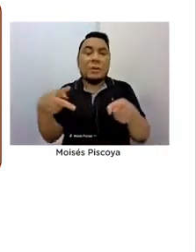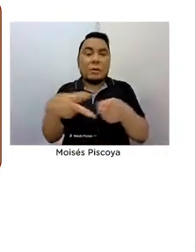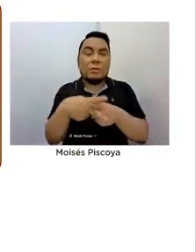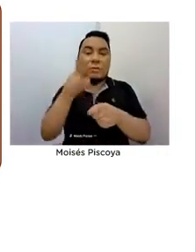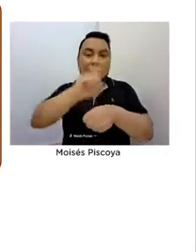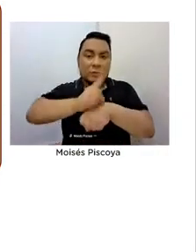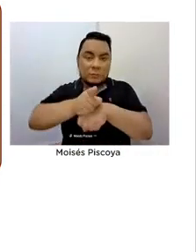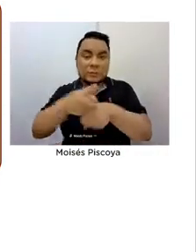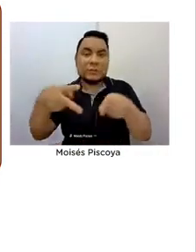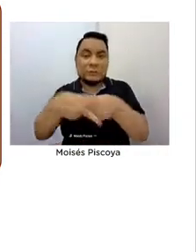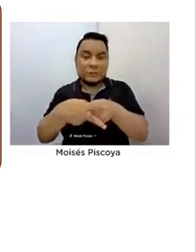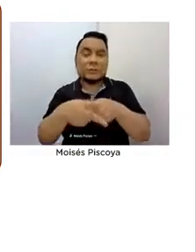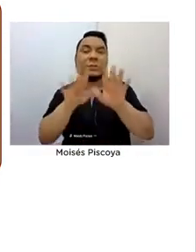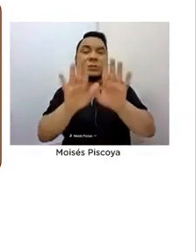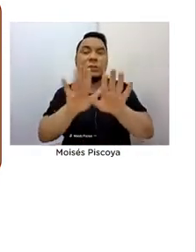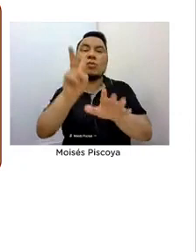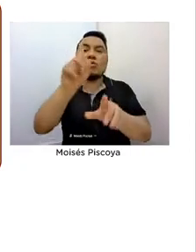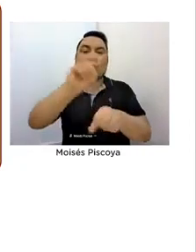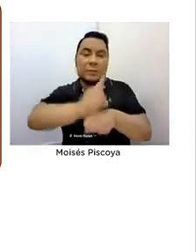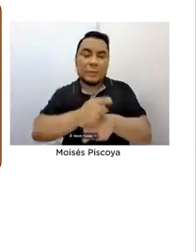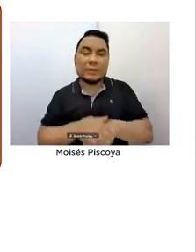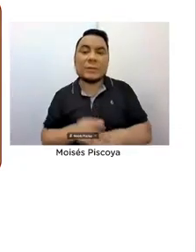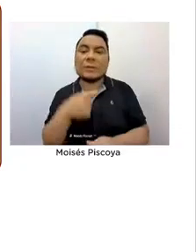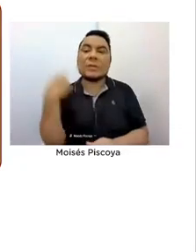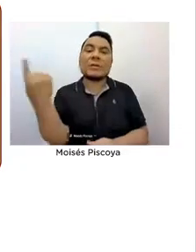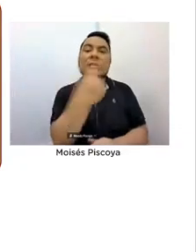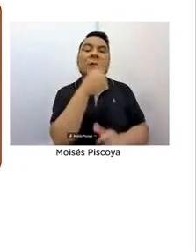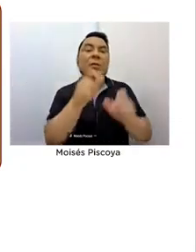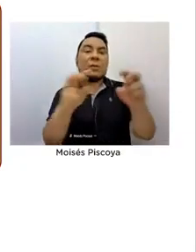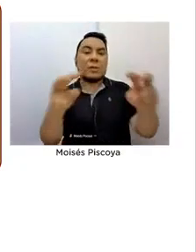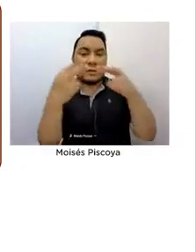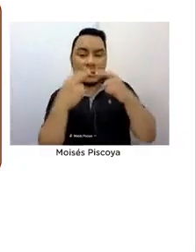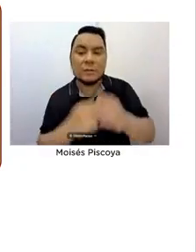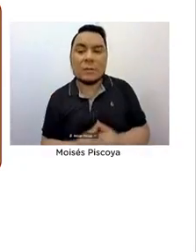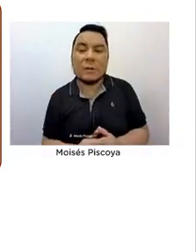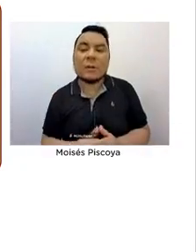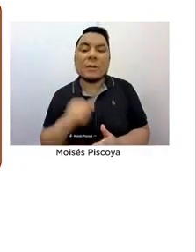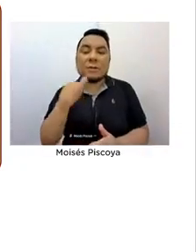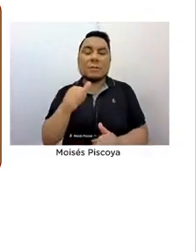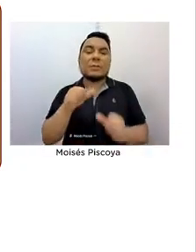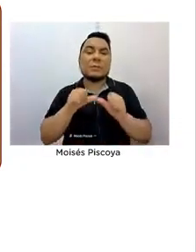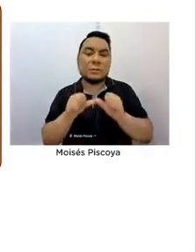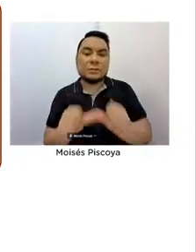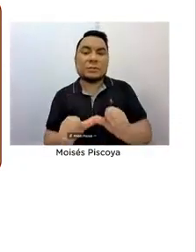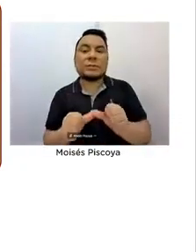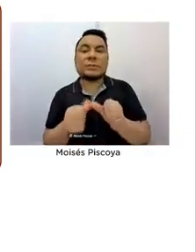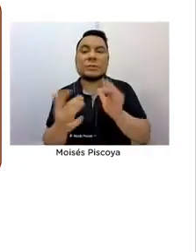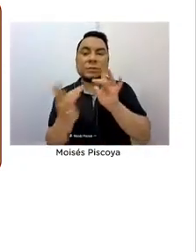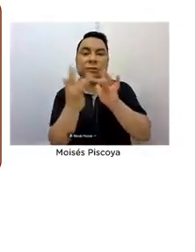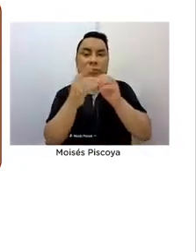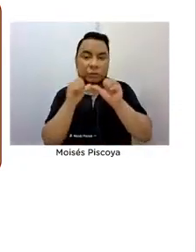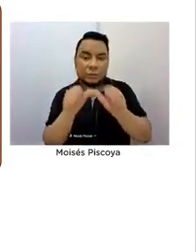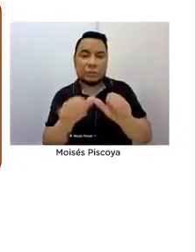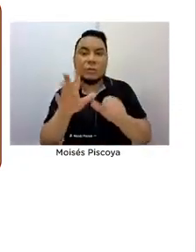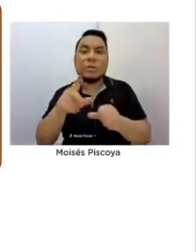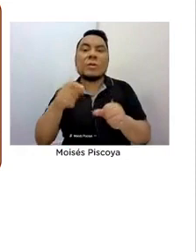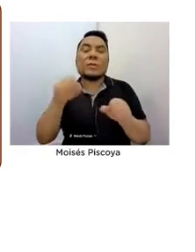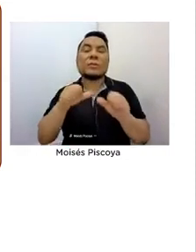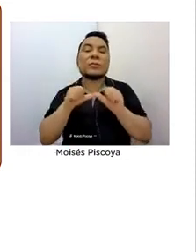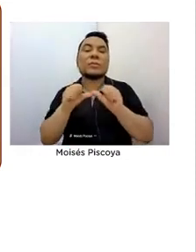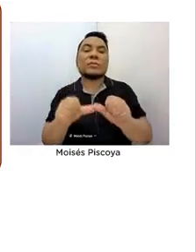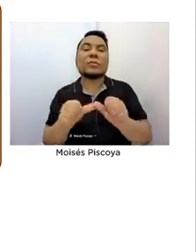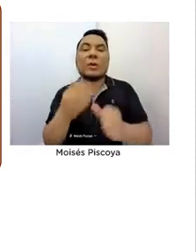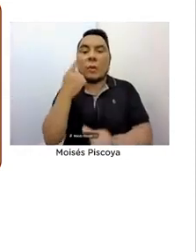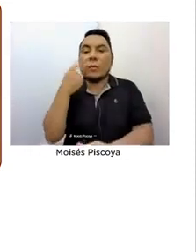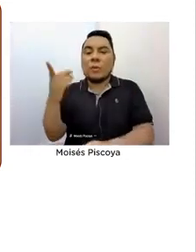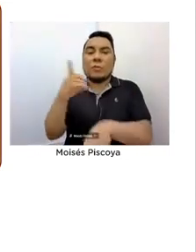una pausa, y les pido por favor a todas y todos los que nos acompañan que continúen en la transmisión. Vamos a continuar con el